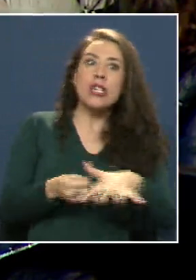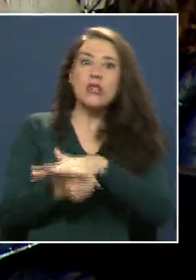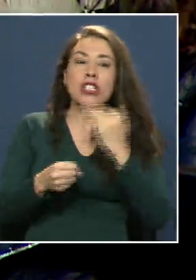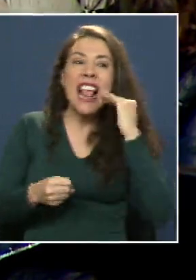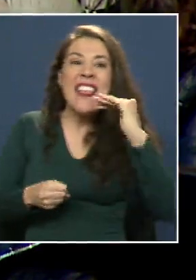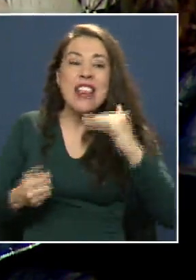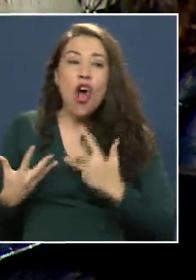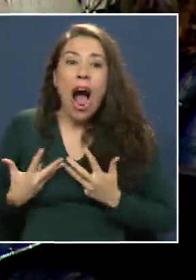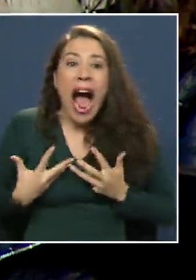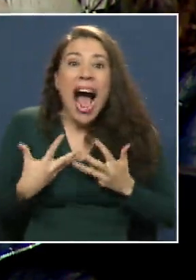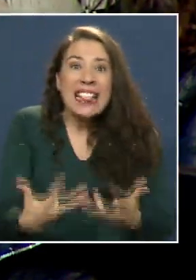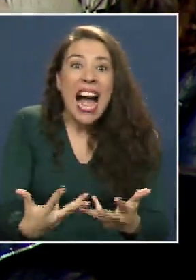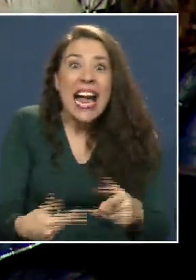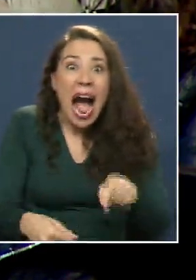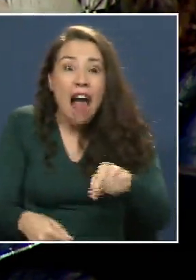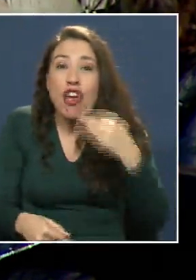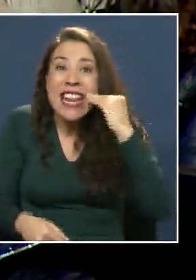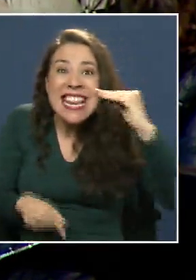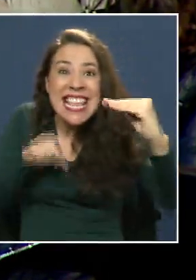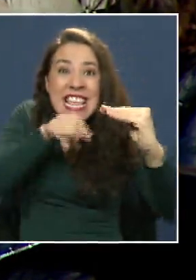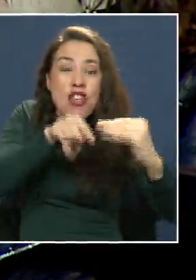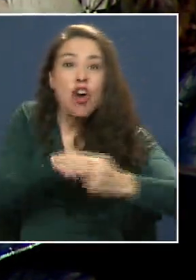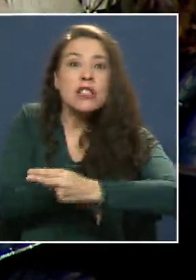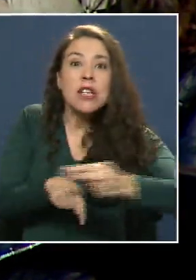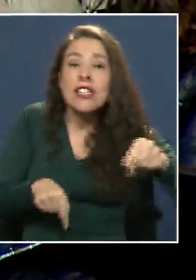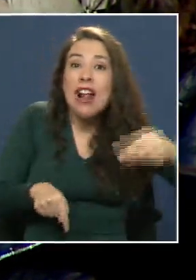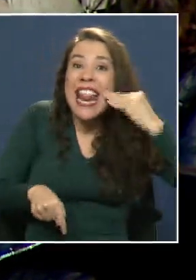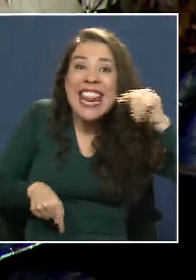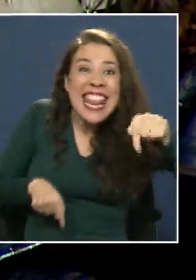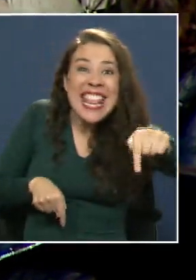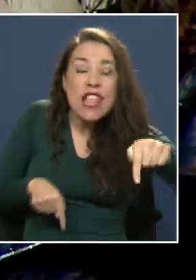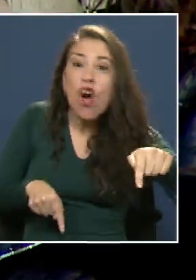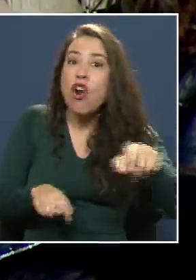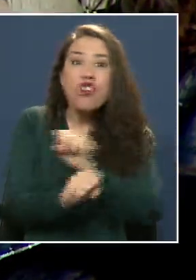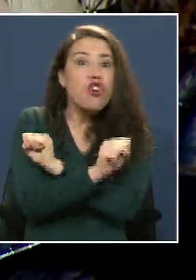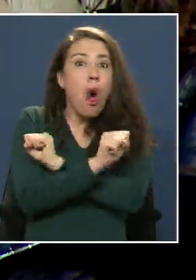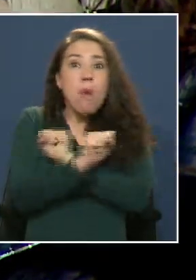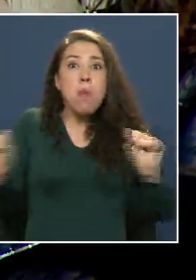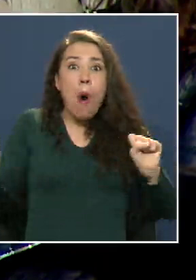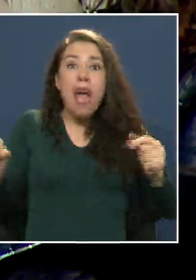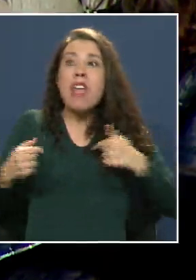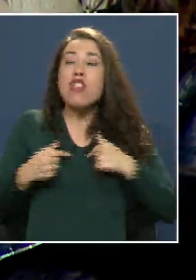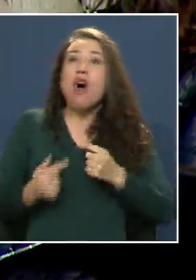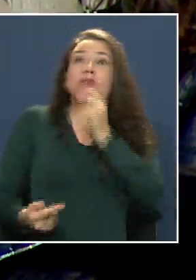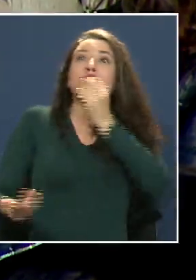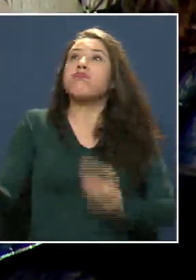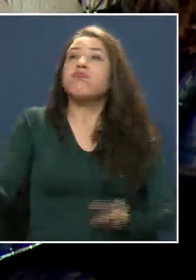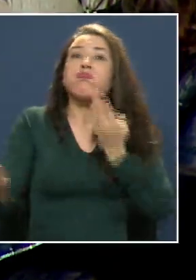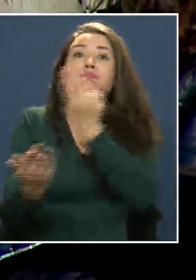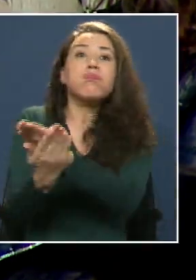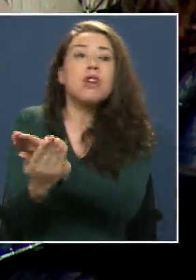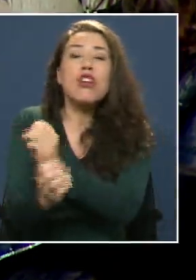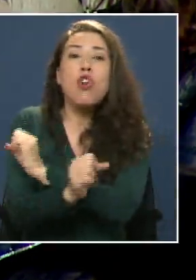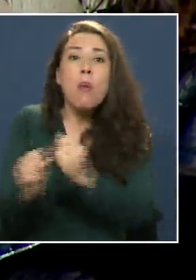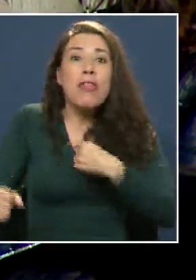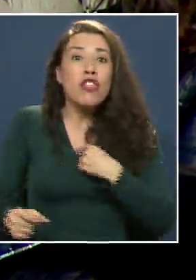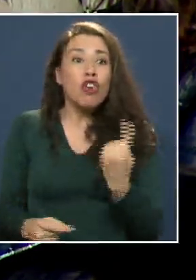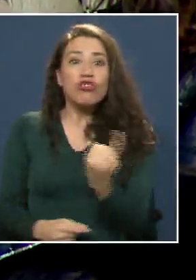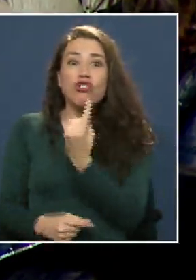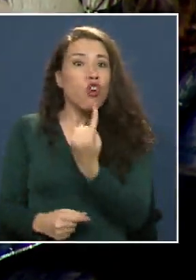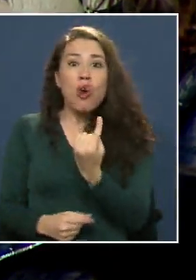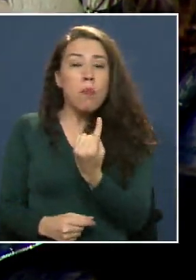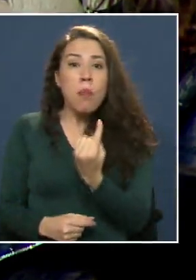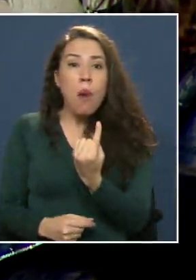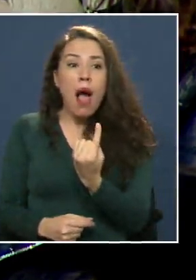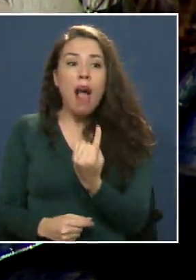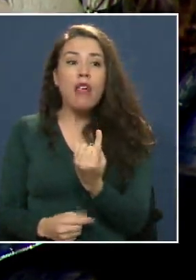agredido sexualmente, que no ha tenido la oportunidad de ejercer la acción penal, ni por sí, y muchas veces,